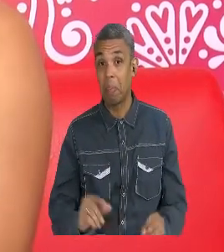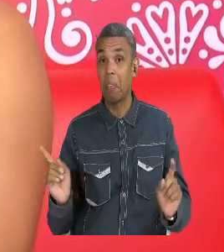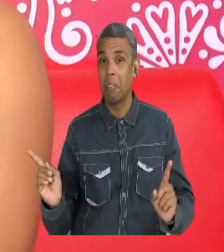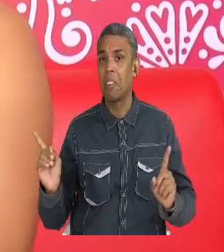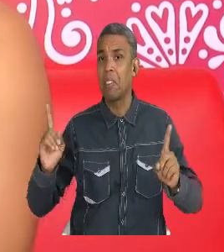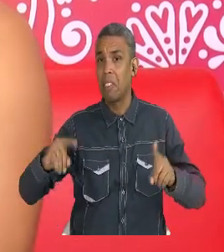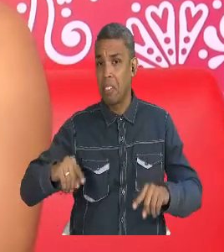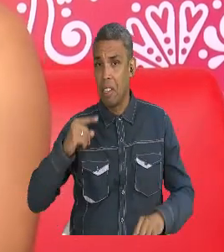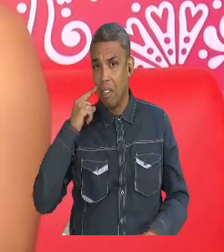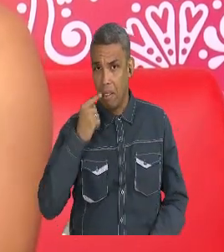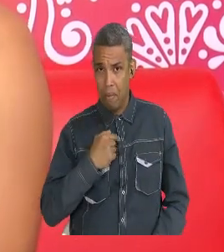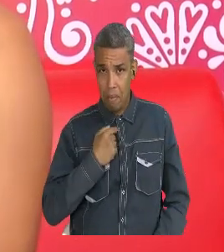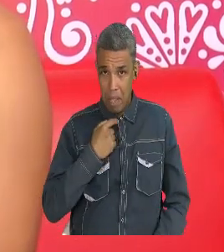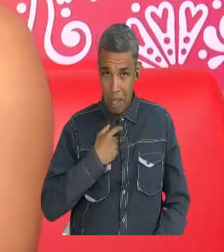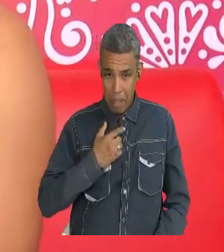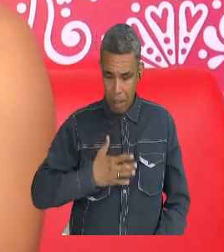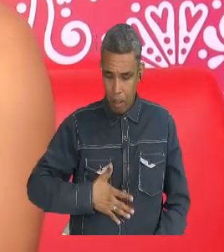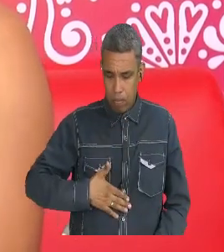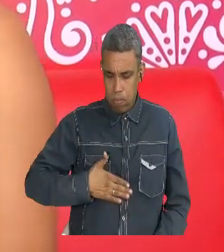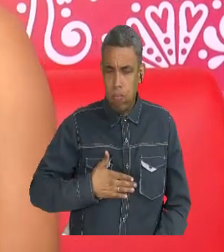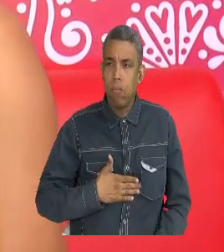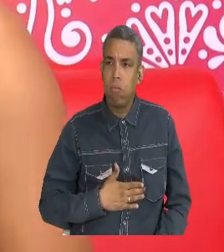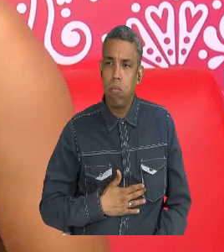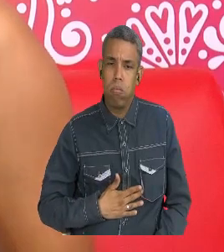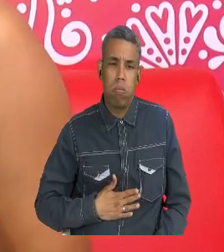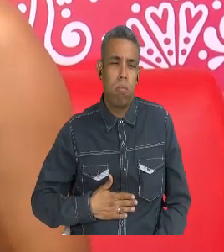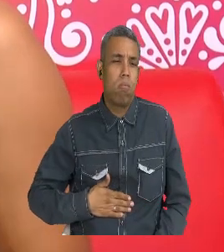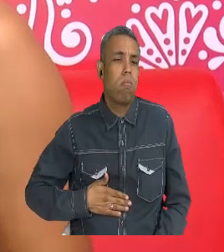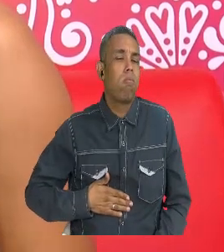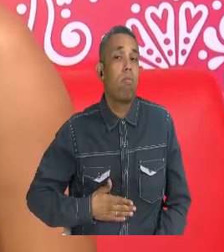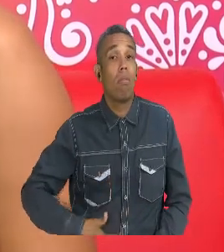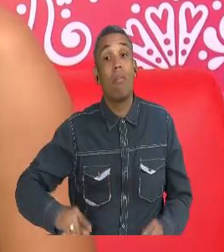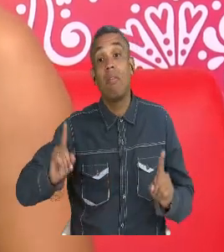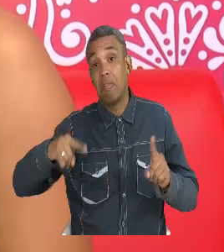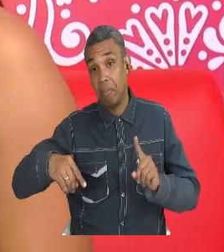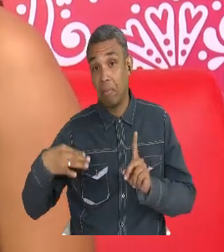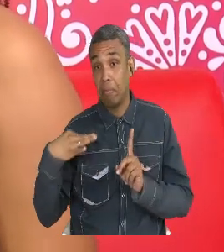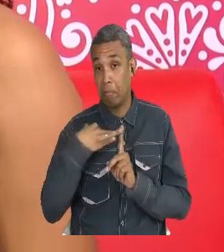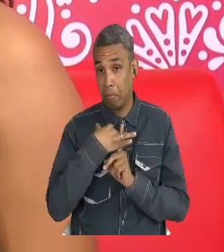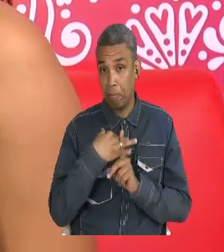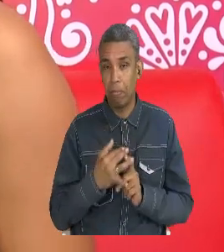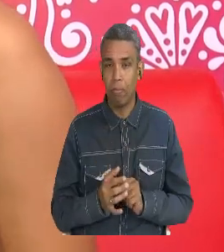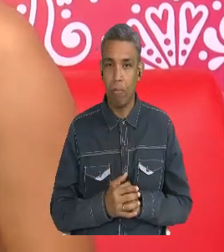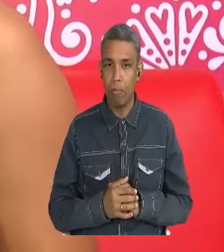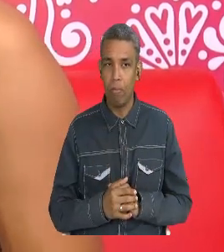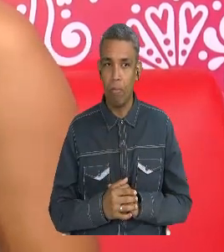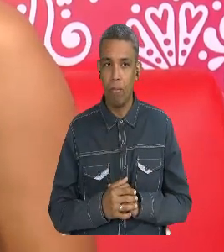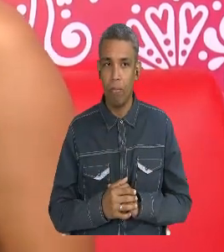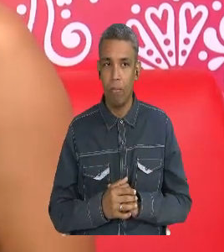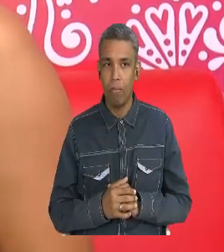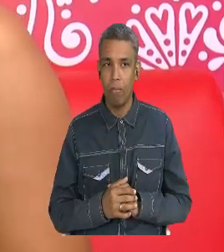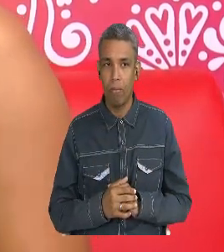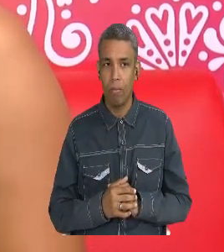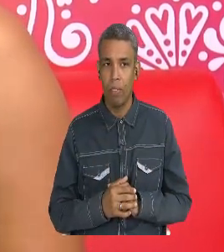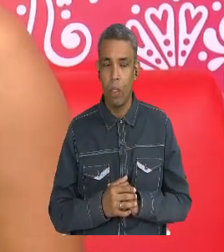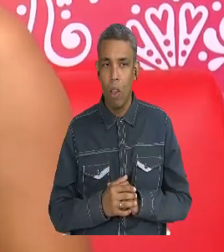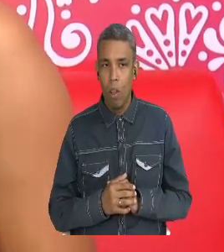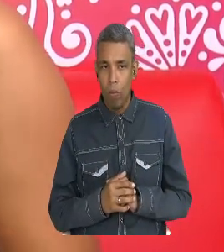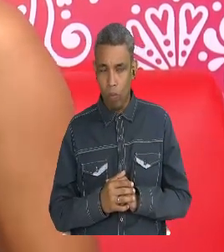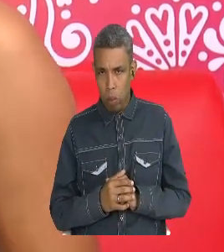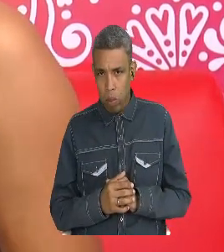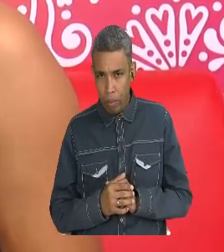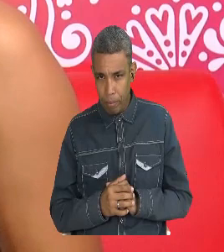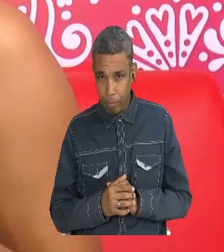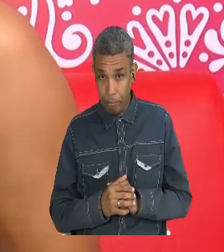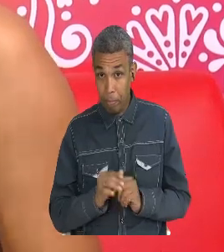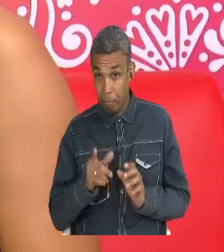Por eso es importante tener muy en cuenta esto, porque pues muchas veces también puede ser confundida con algunas otras enfermedades. Por